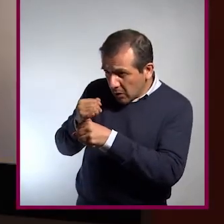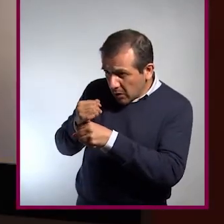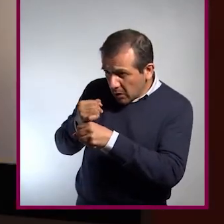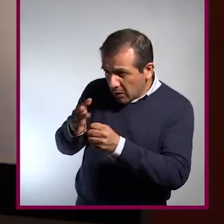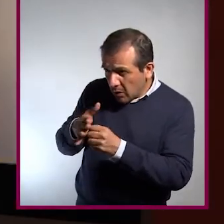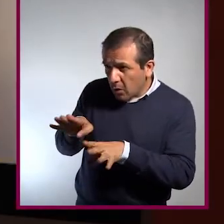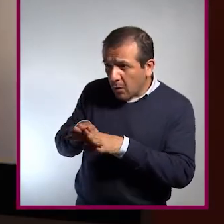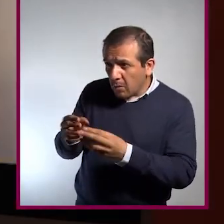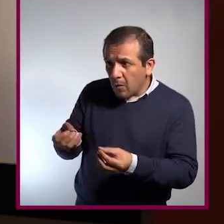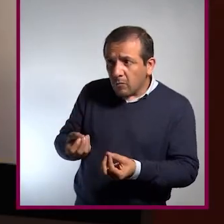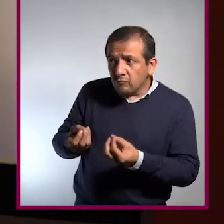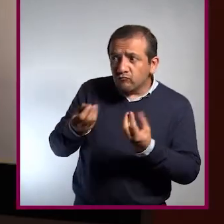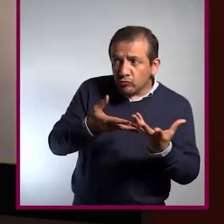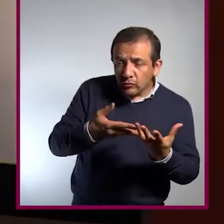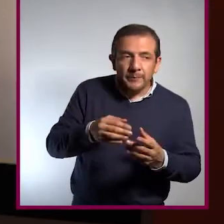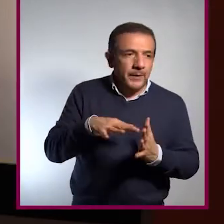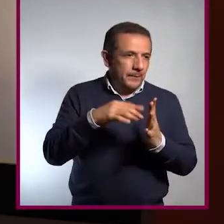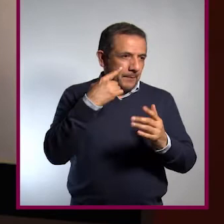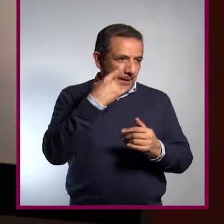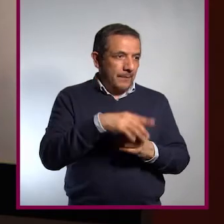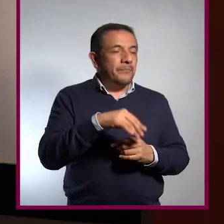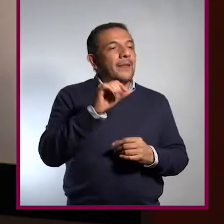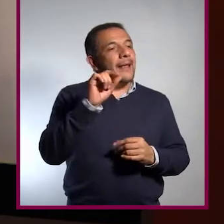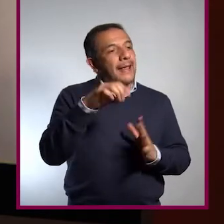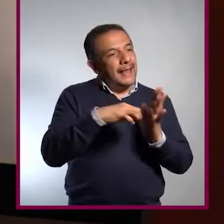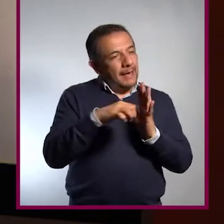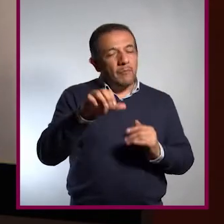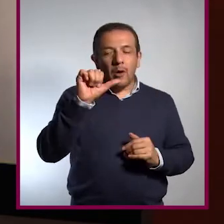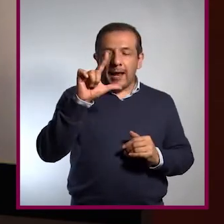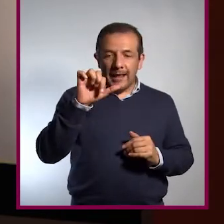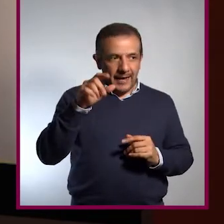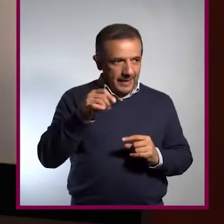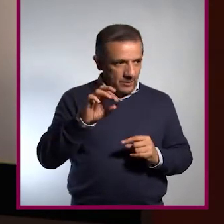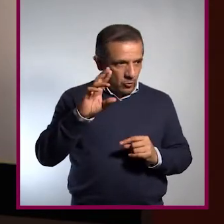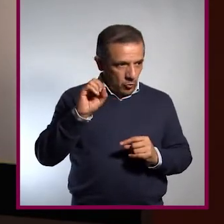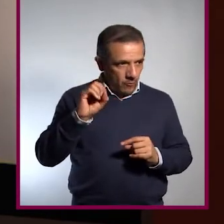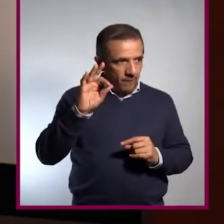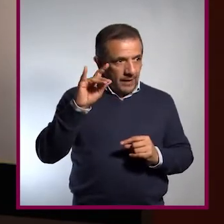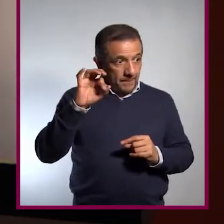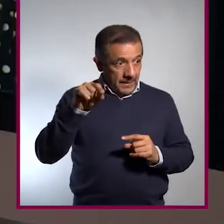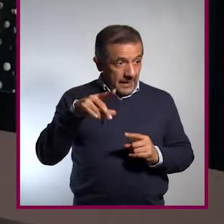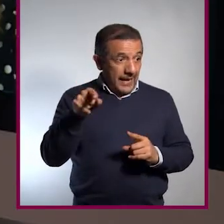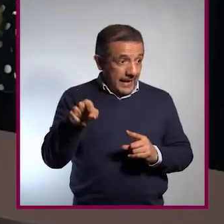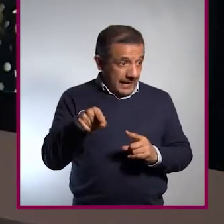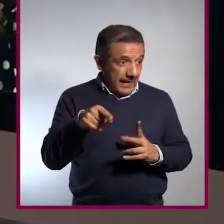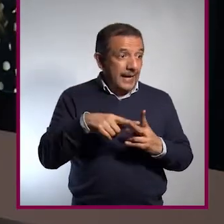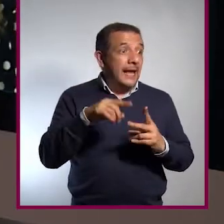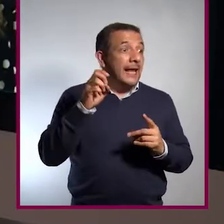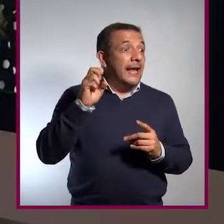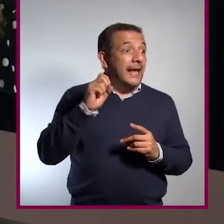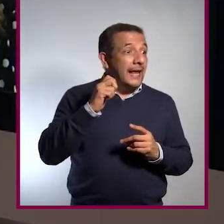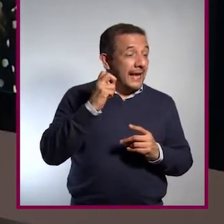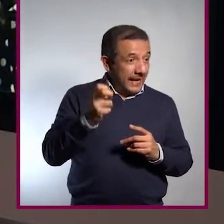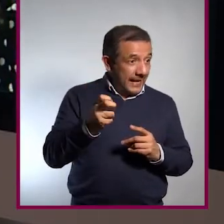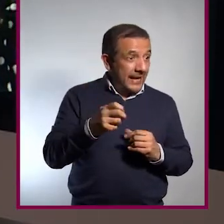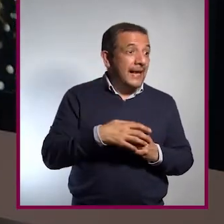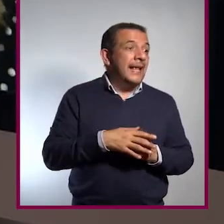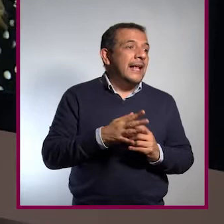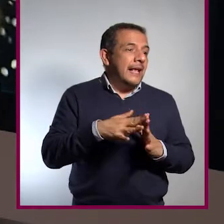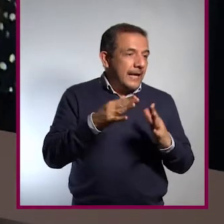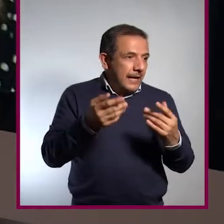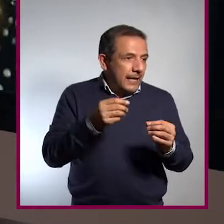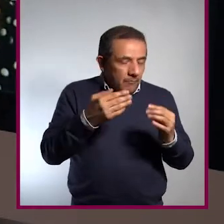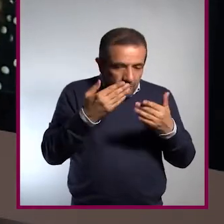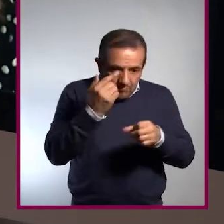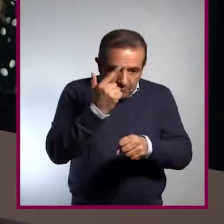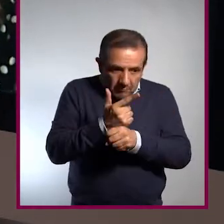a contestar con un ejemplo. Alexander Fleming descubrió la penicilina y sus efectos curativos. Gracias a Alexander Fleming, esto nos